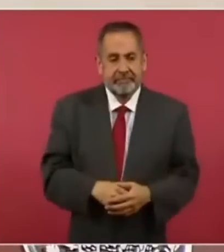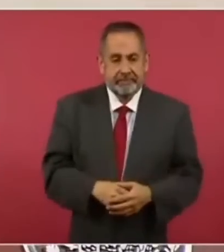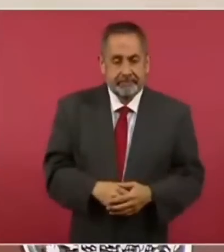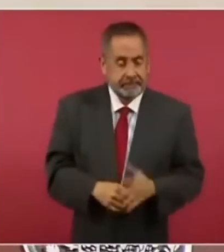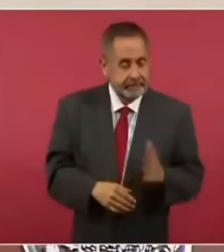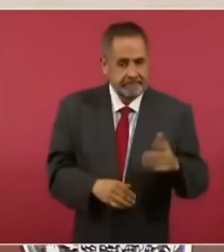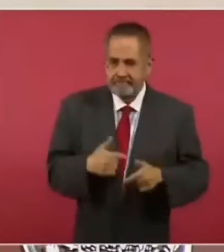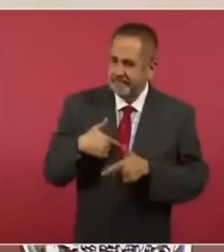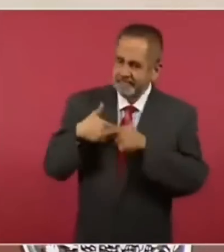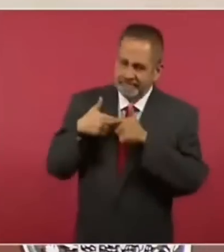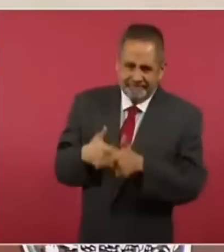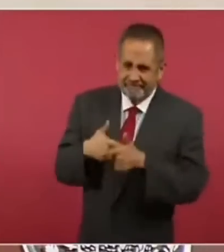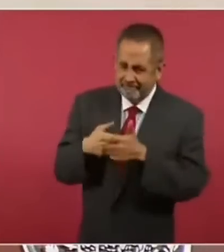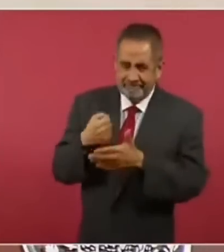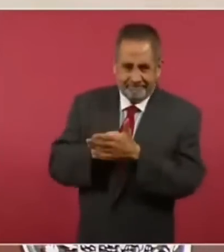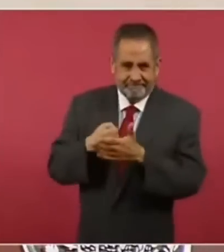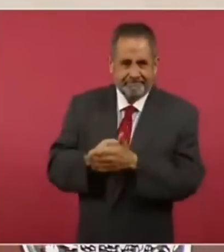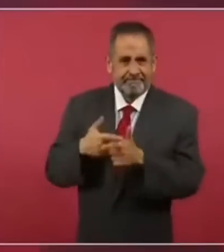Entonces, hay que seguirle dando